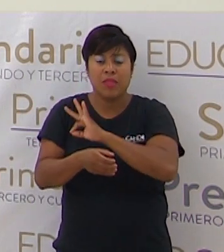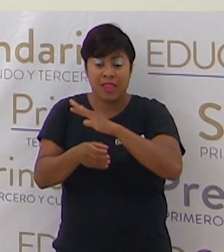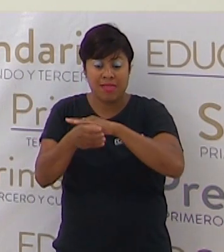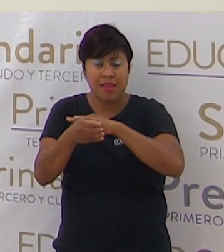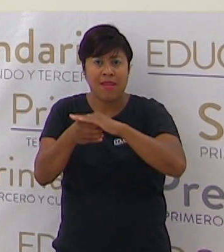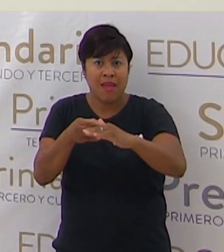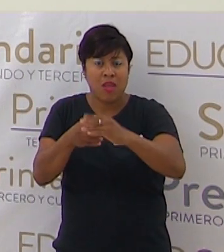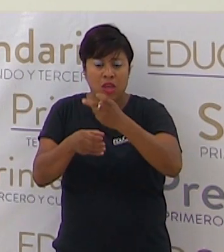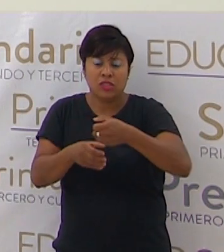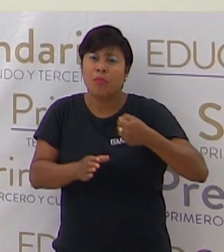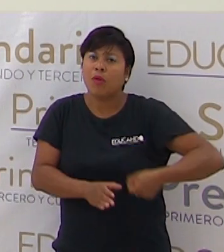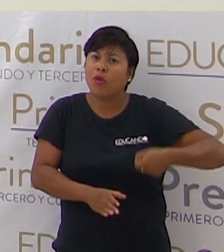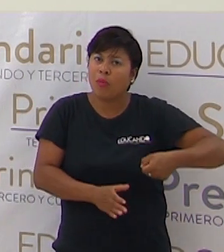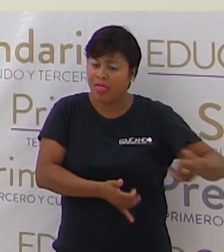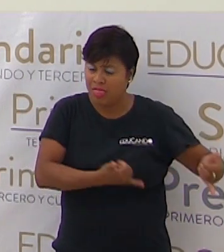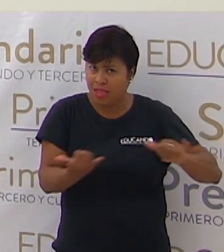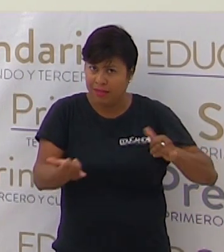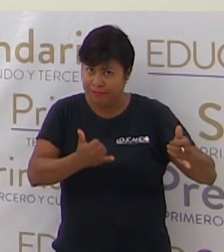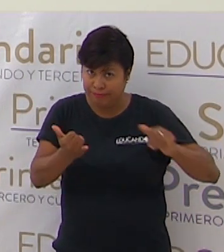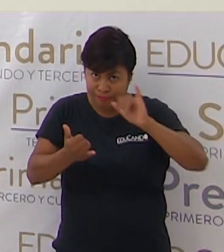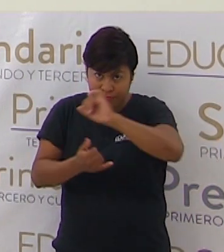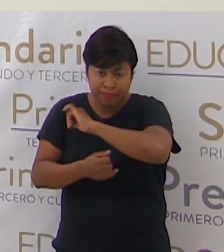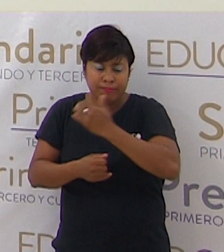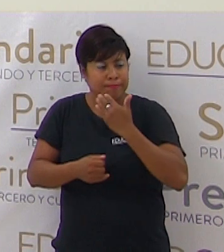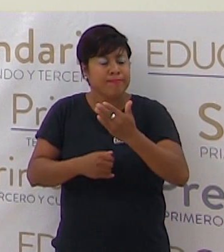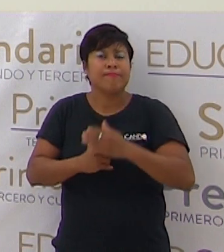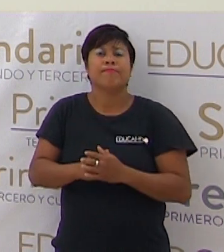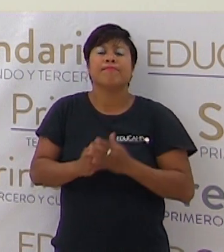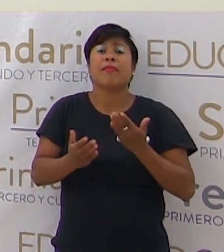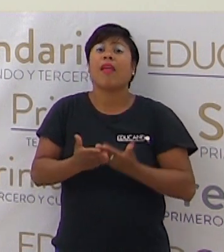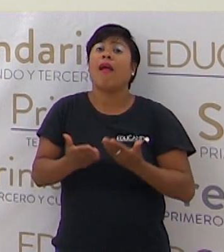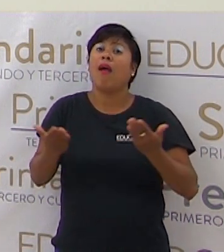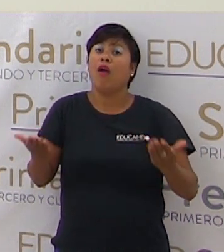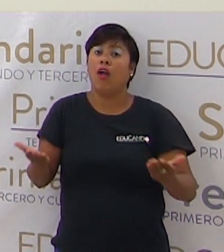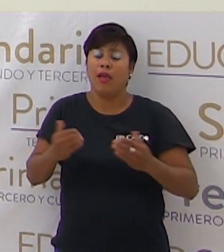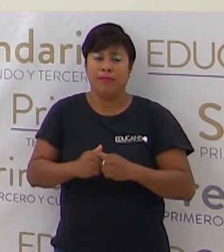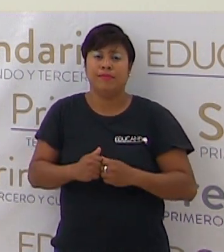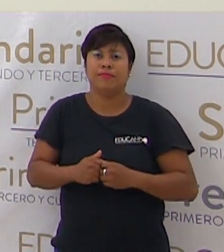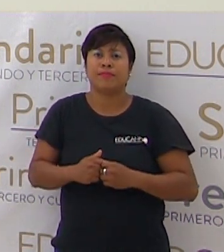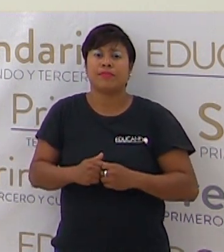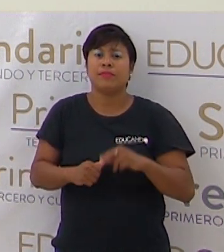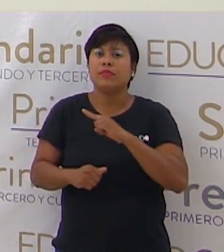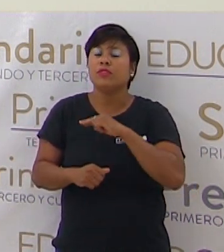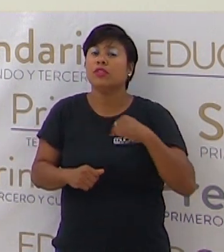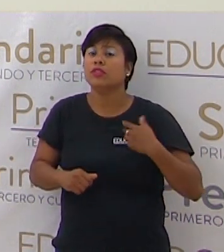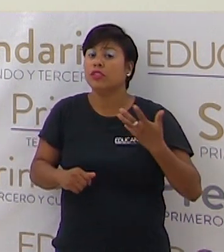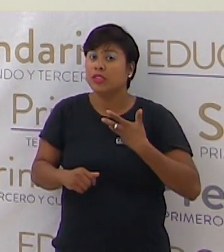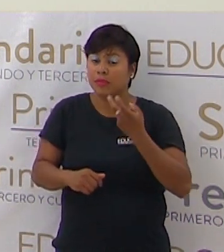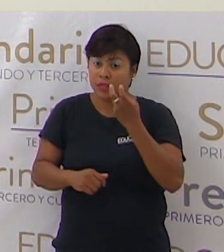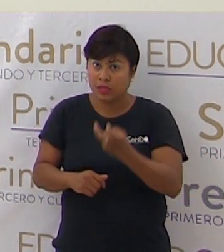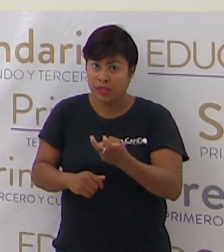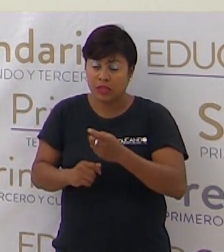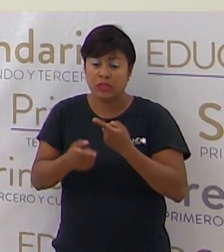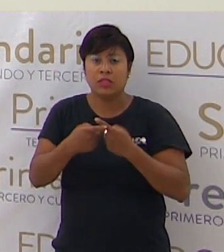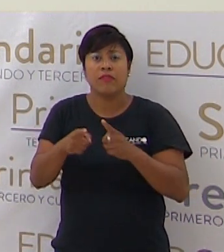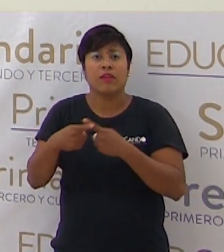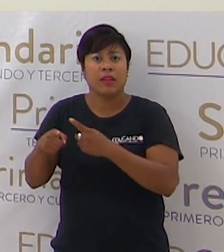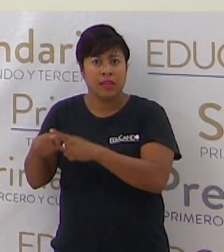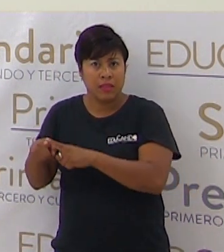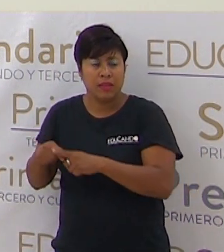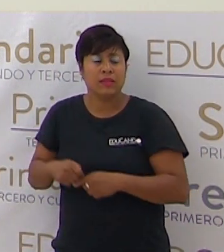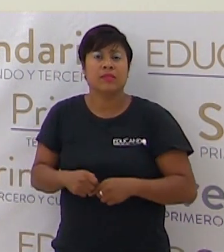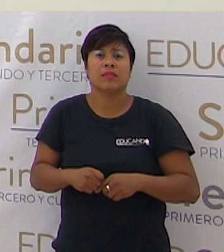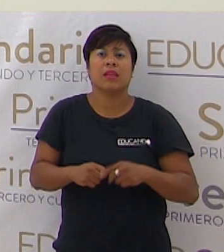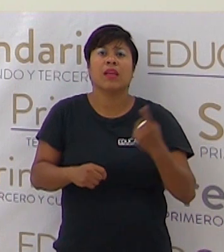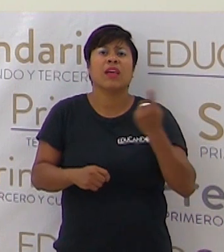llenarlo con cubetas, ¿sí? Muy bien. Ahora, tenemos acá tres recipientes diferentes.